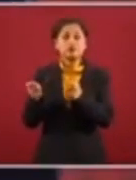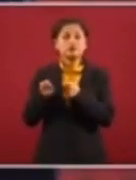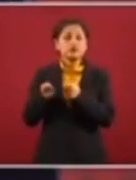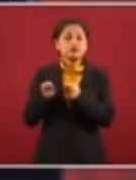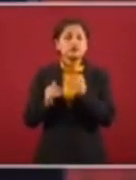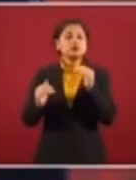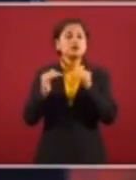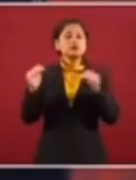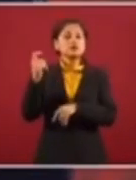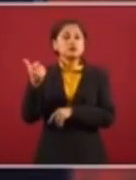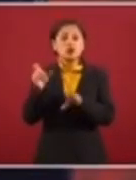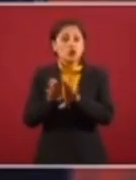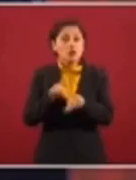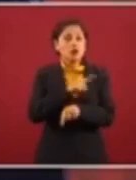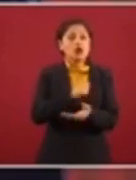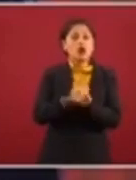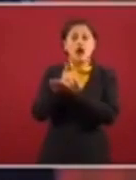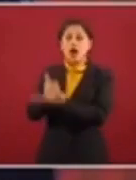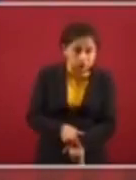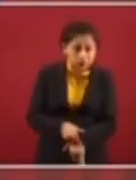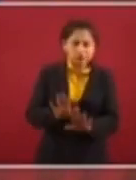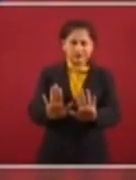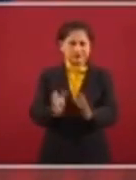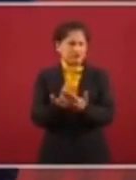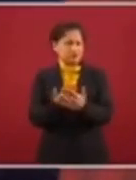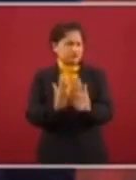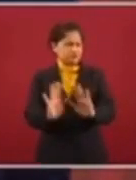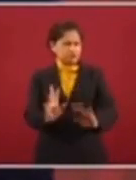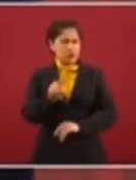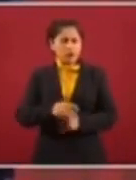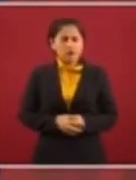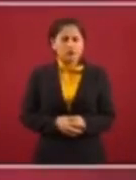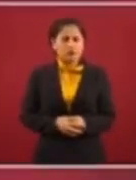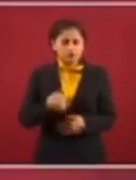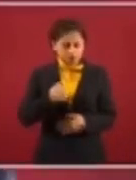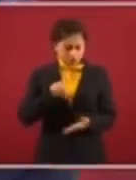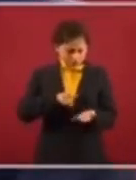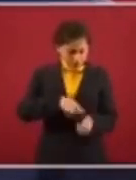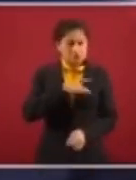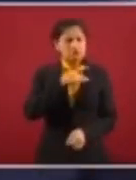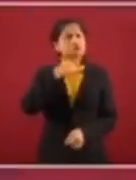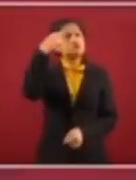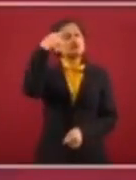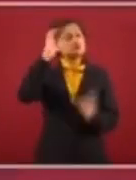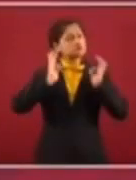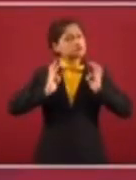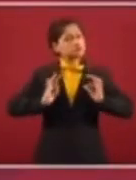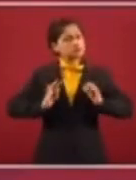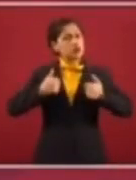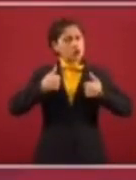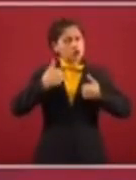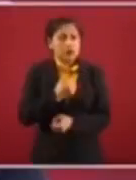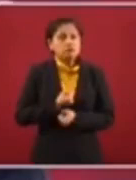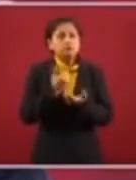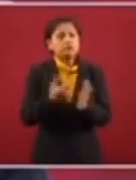inyectando dólares de nuestra reserva. Yo tengo tranquila mi conciencia y sé que vamos bien, y eso es lo que quiero